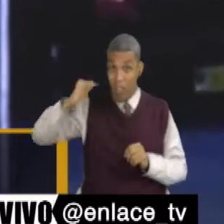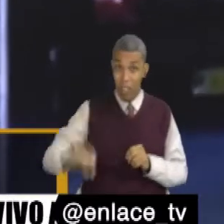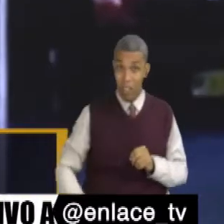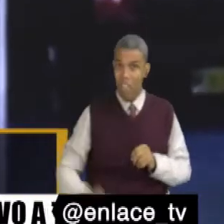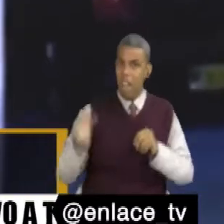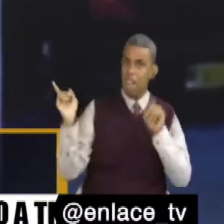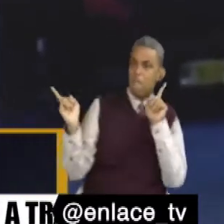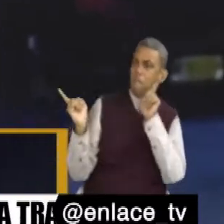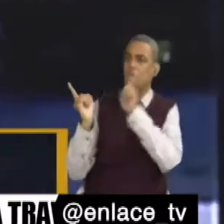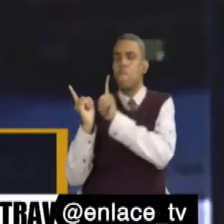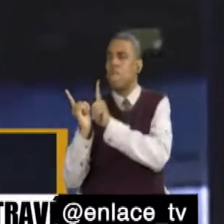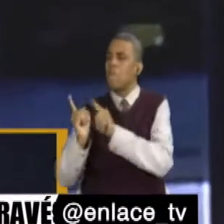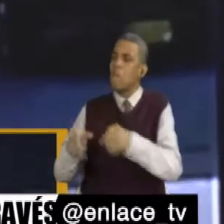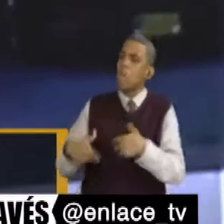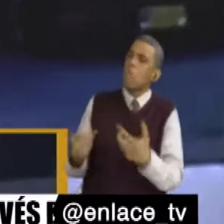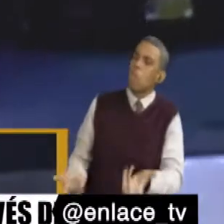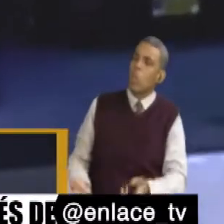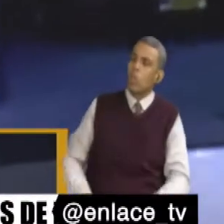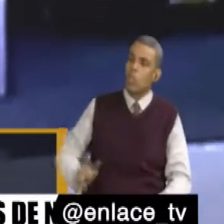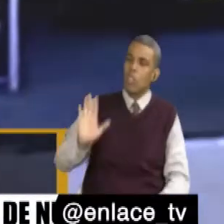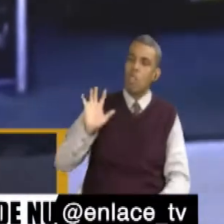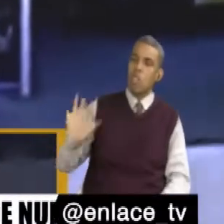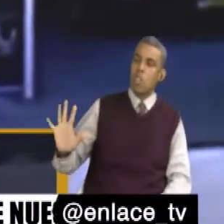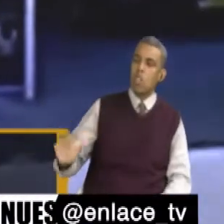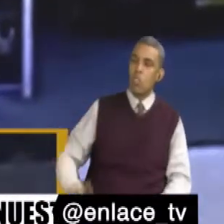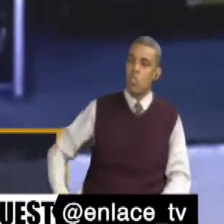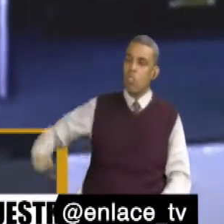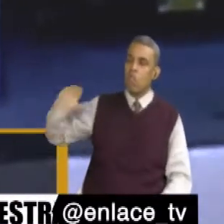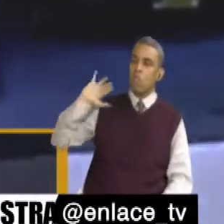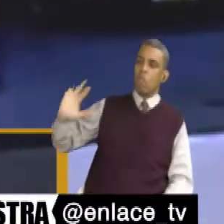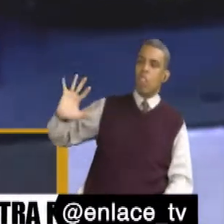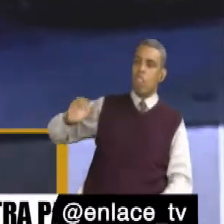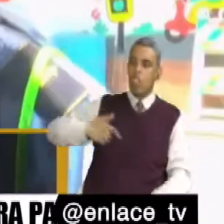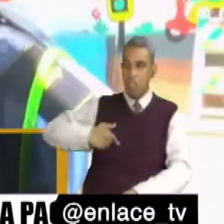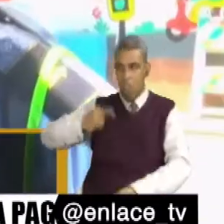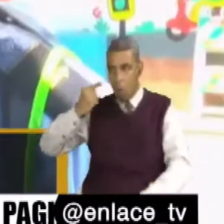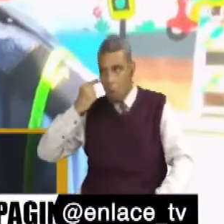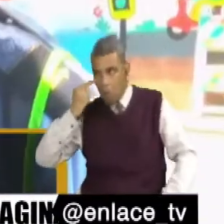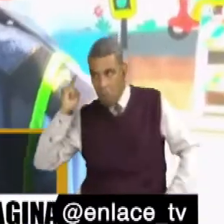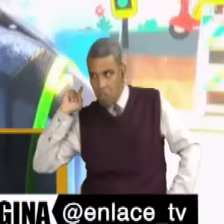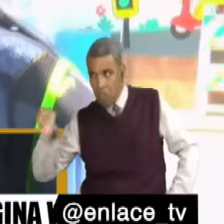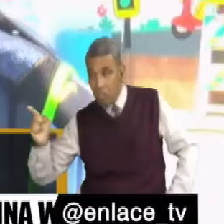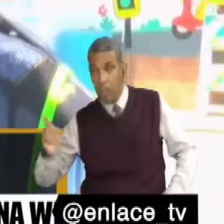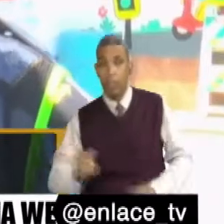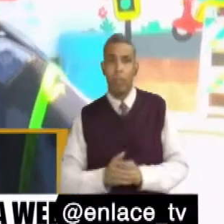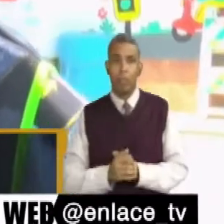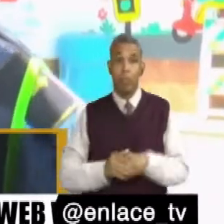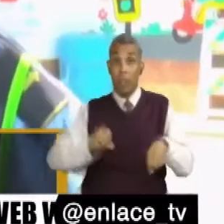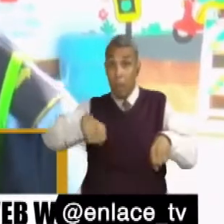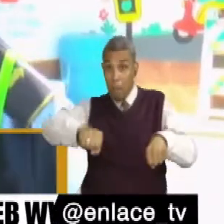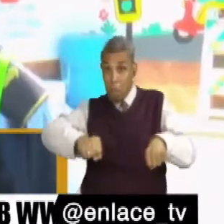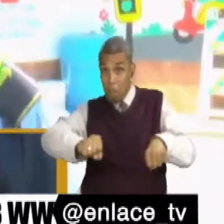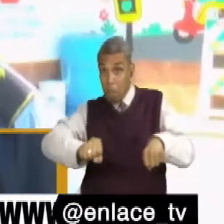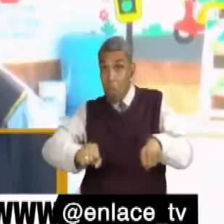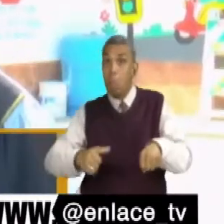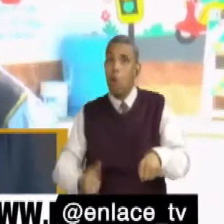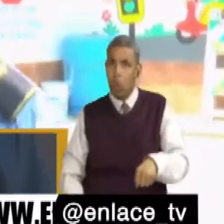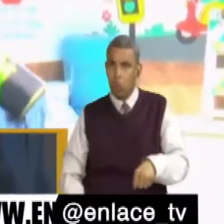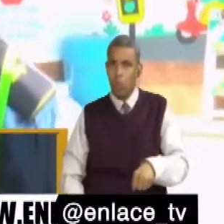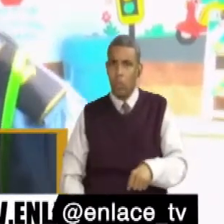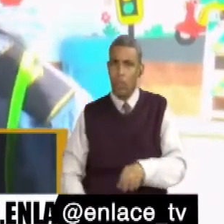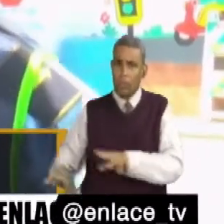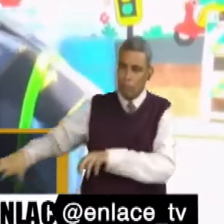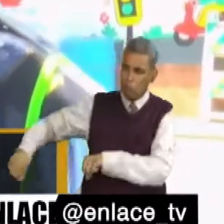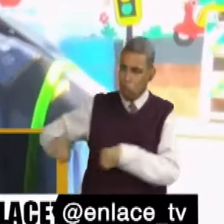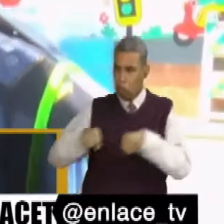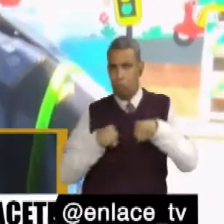Dijo que se lo tendría que pagar. Cuando ese vehículo trajo a patios, él se mete a los patios, muy groseramente se mete a los patios,